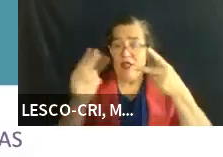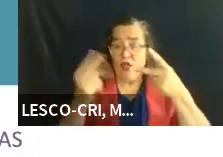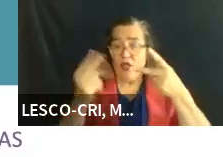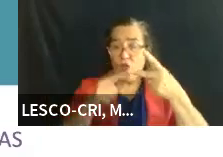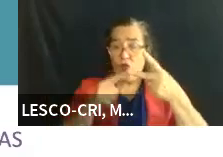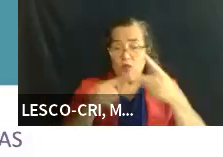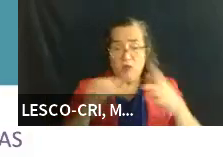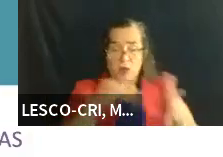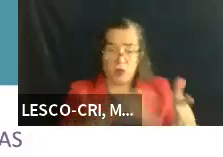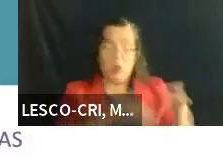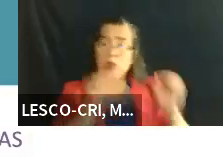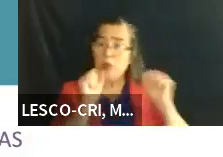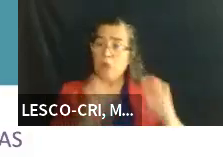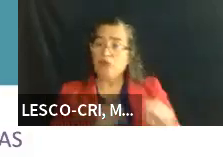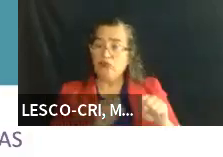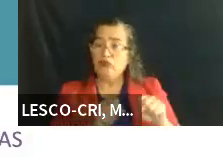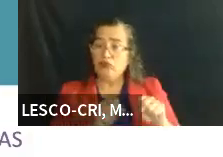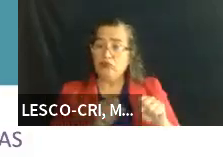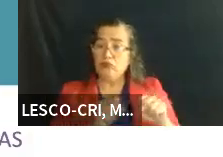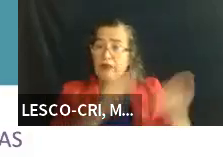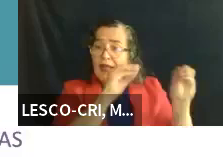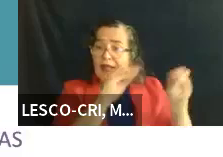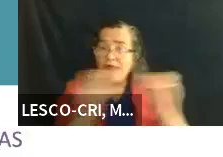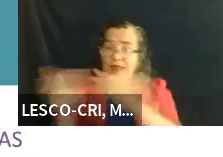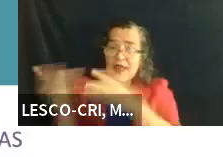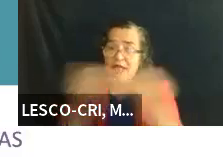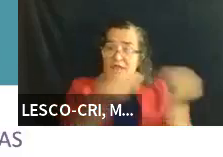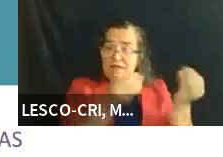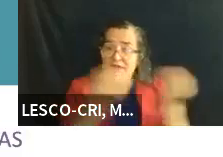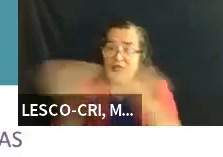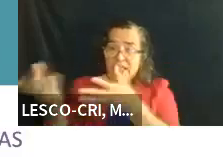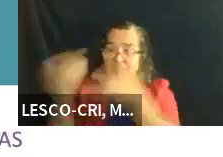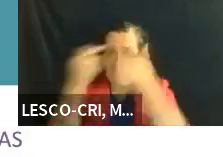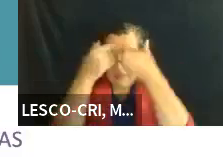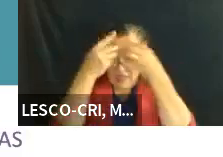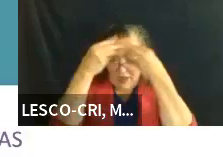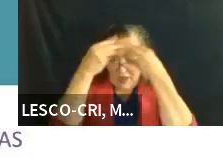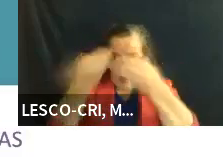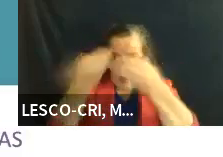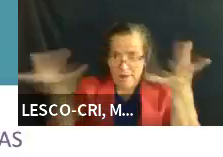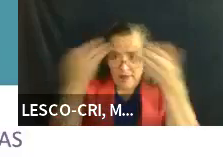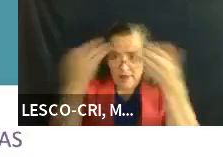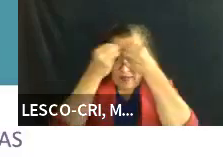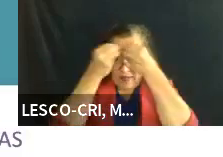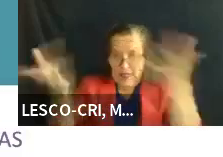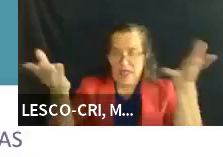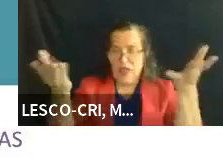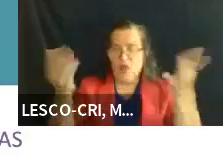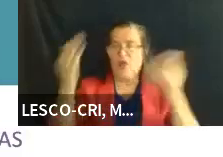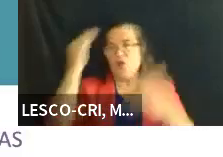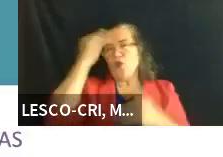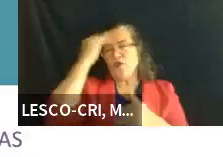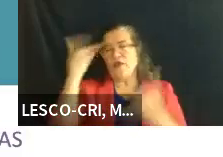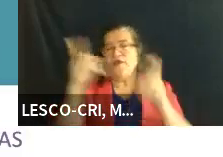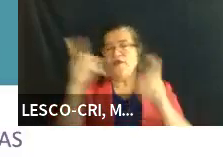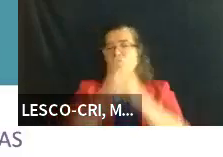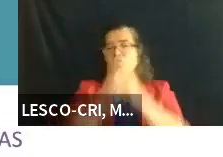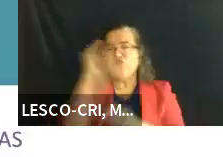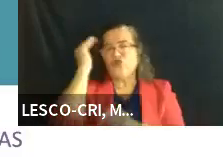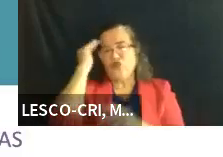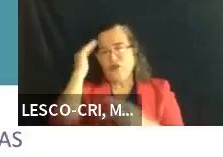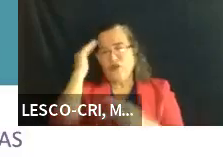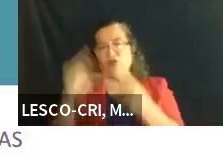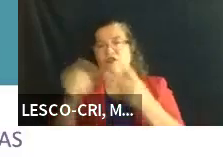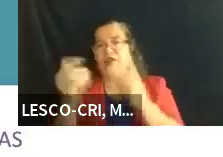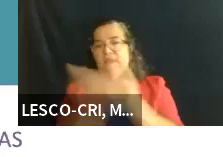para generar transferencia de lo aprendido en ese saber complejo de conocimientos, habilidades y